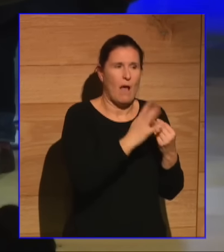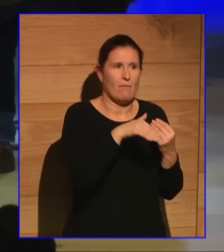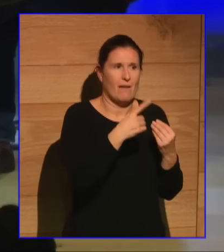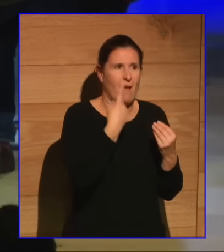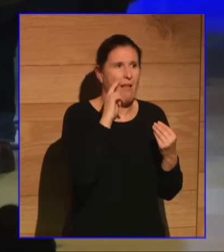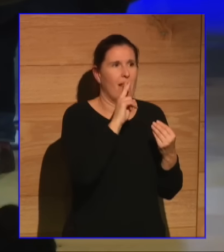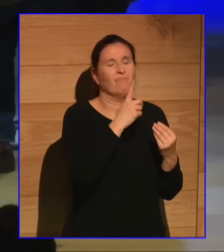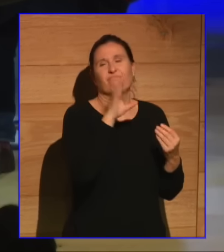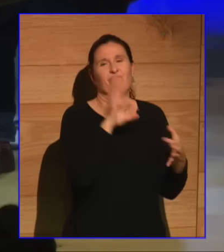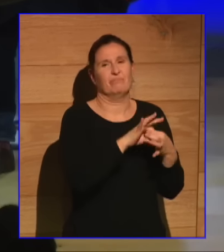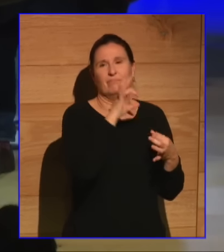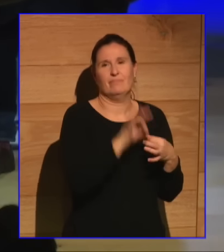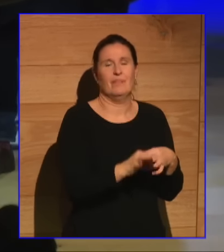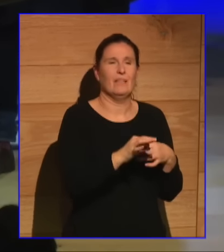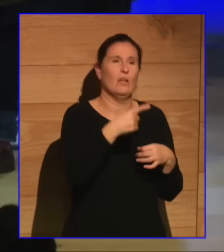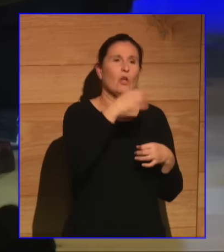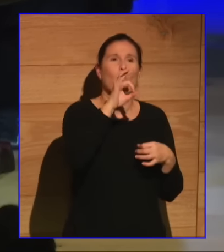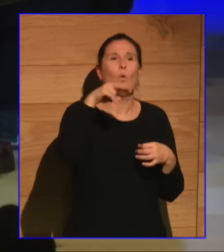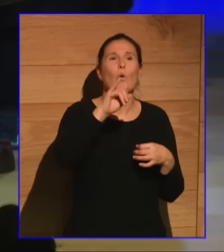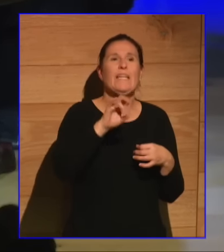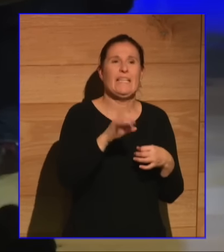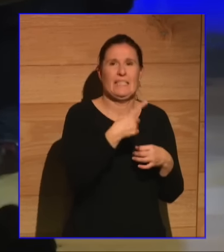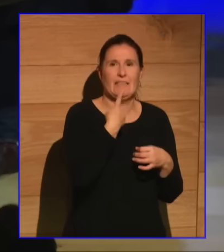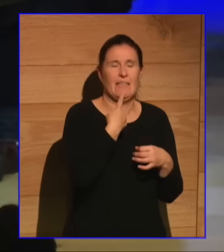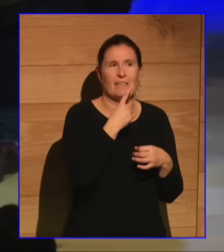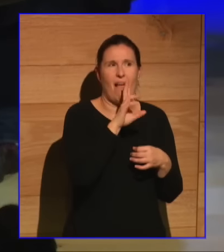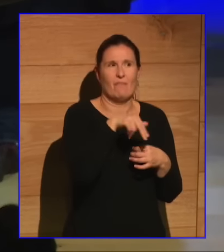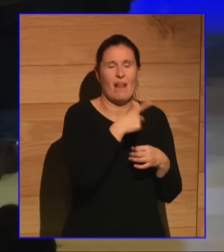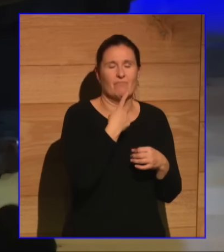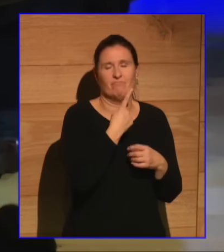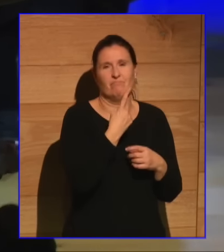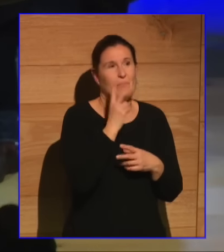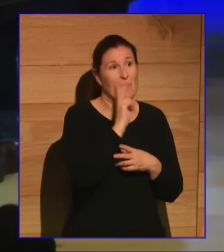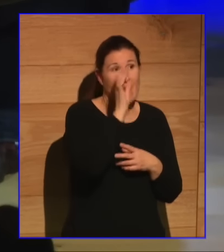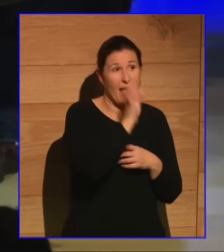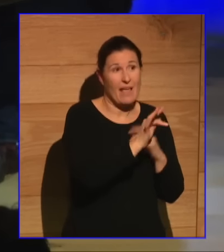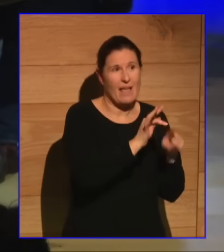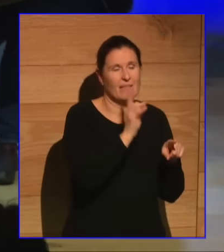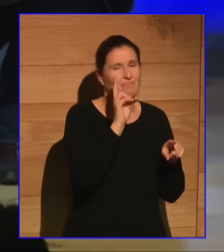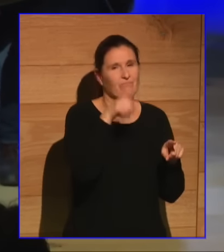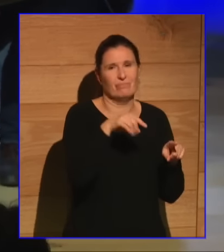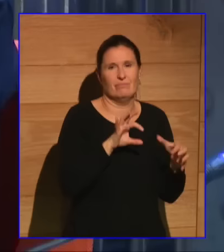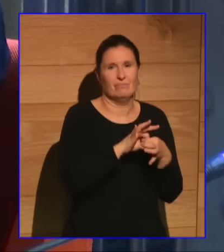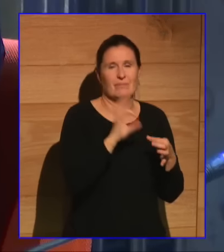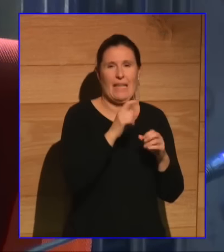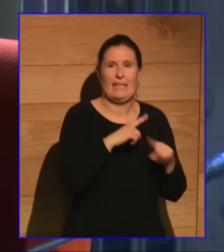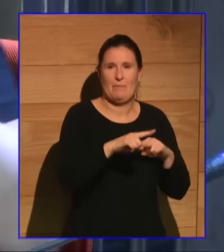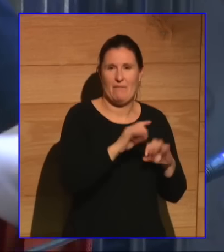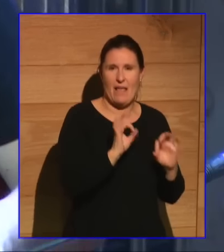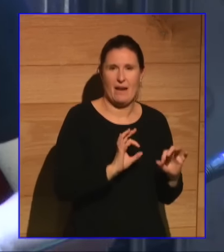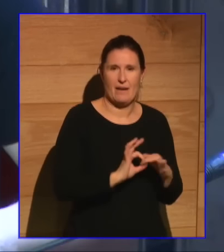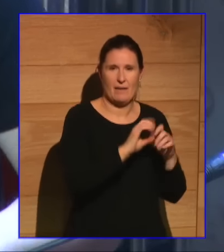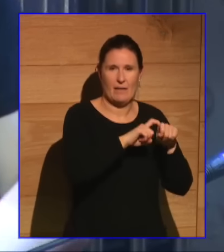Estoy pensando en Múnich, estoy pensando en... Se convierte en un tono reconocible de película de Spielberg. Juan tiene la mano arriba. Sí, adelante, Juan. Creo que